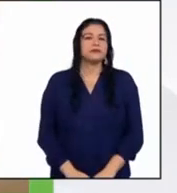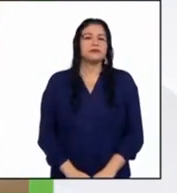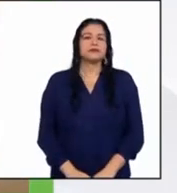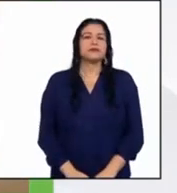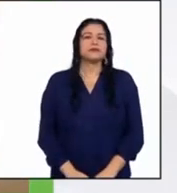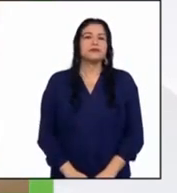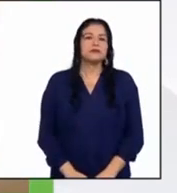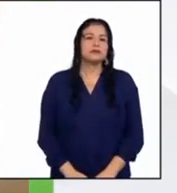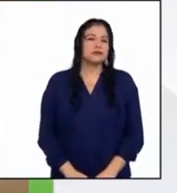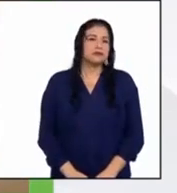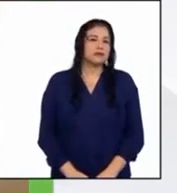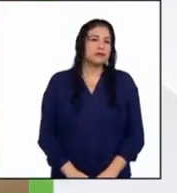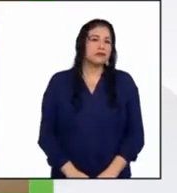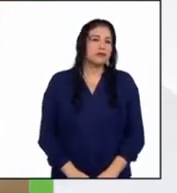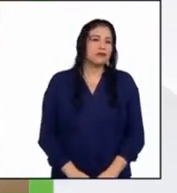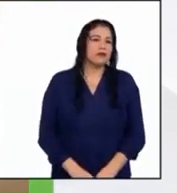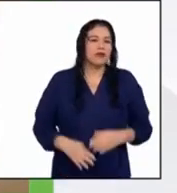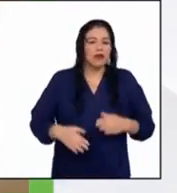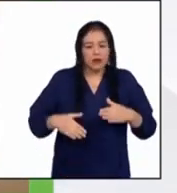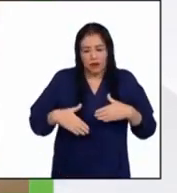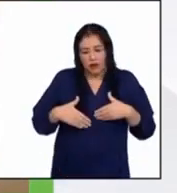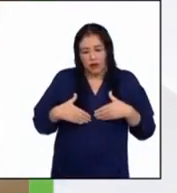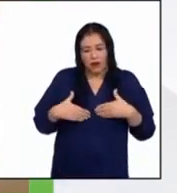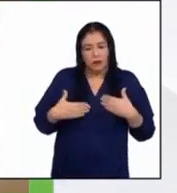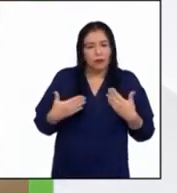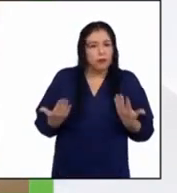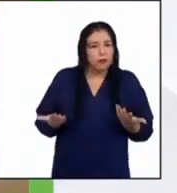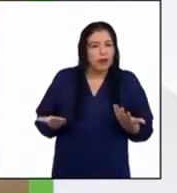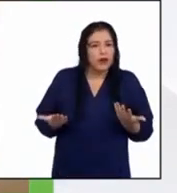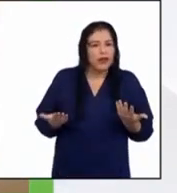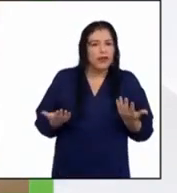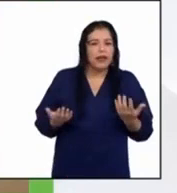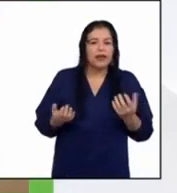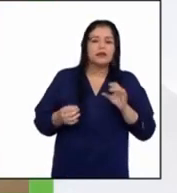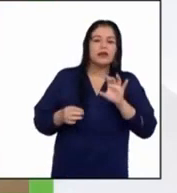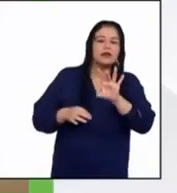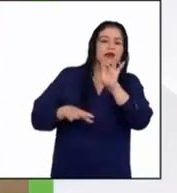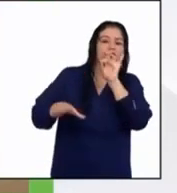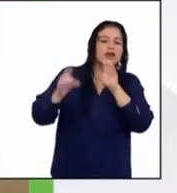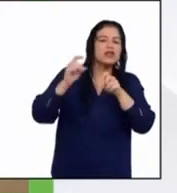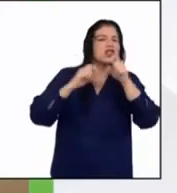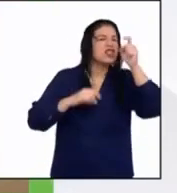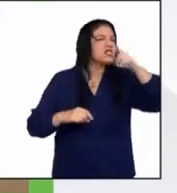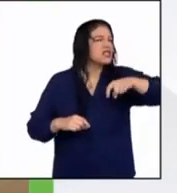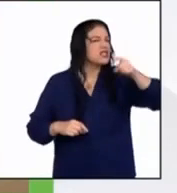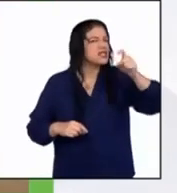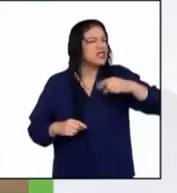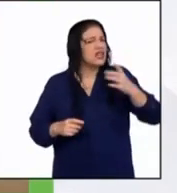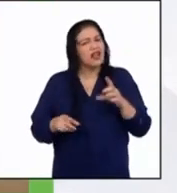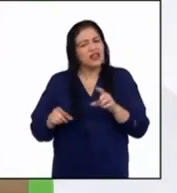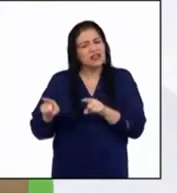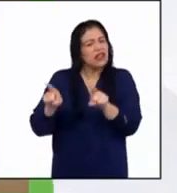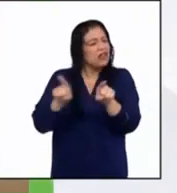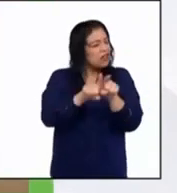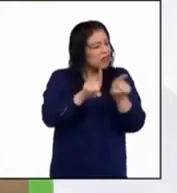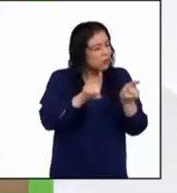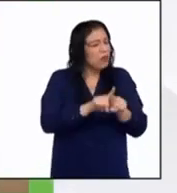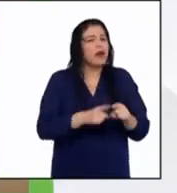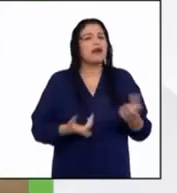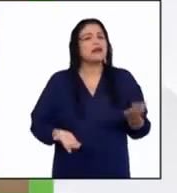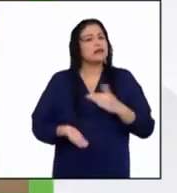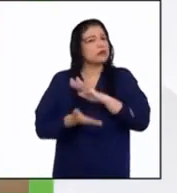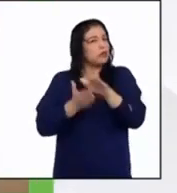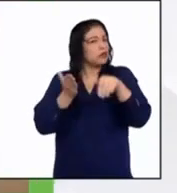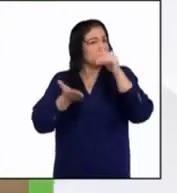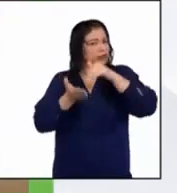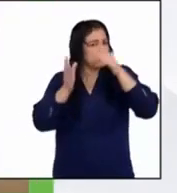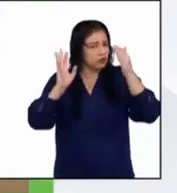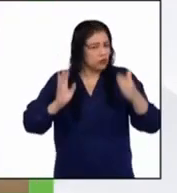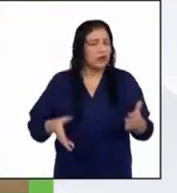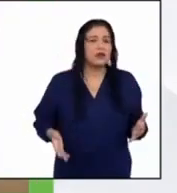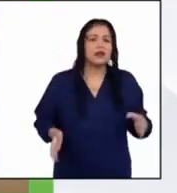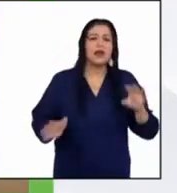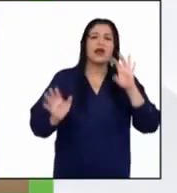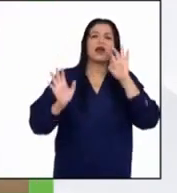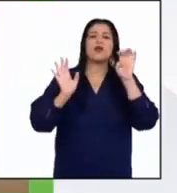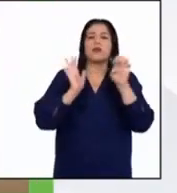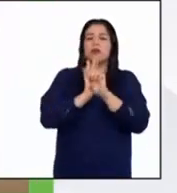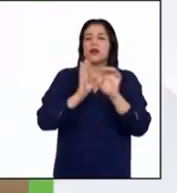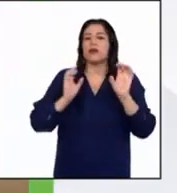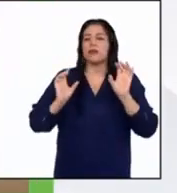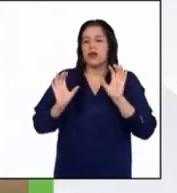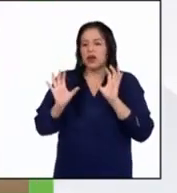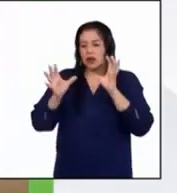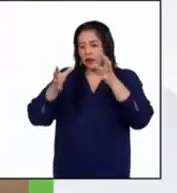estar reconociendo necesidades comunes o intereses comunes, como por ejemplo el